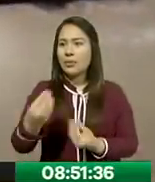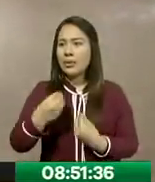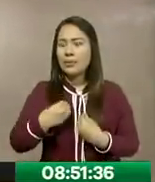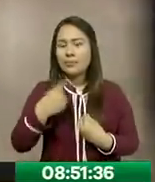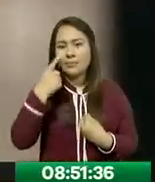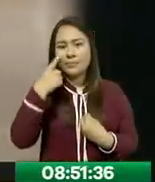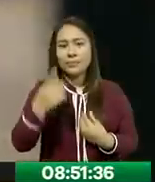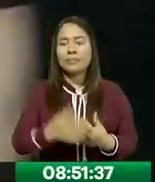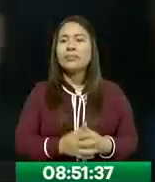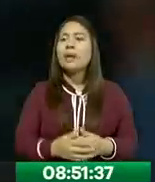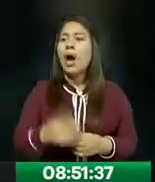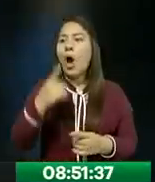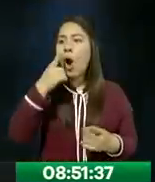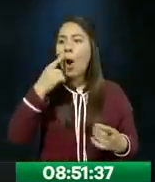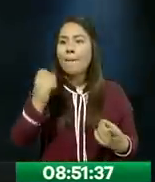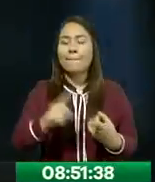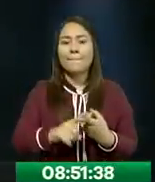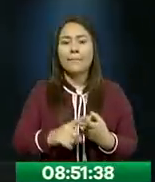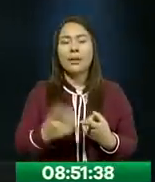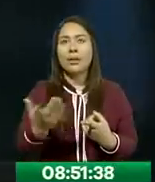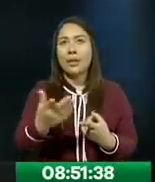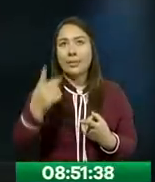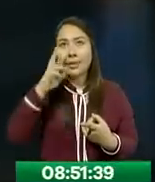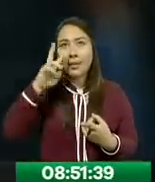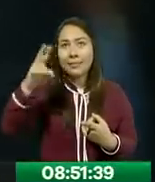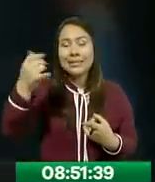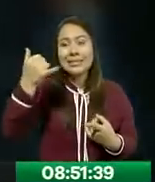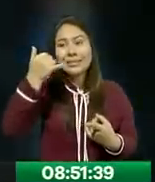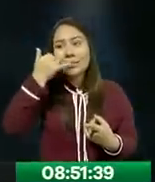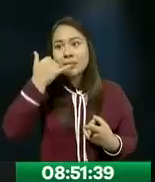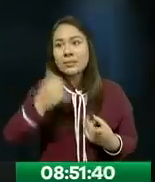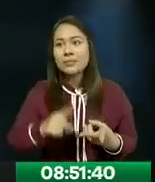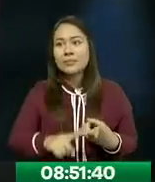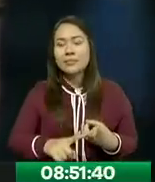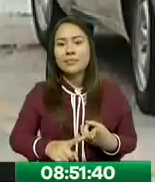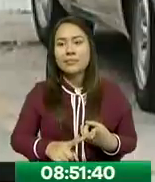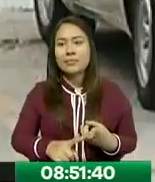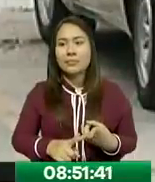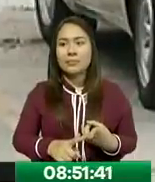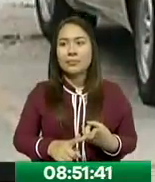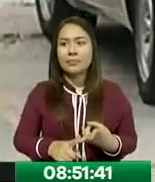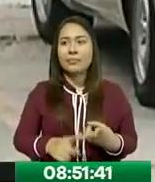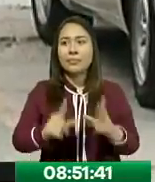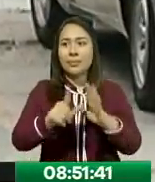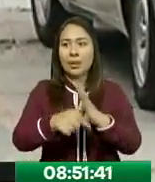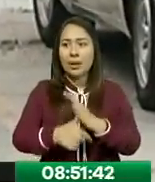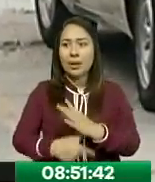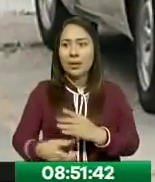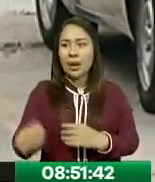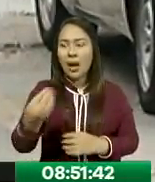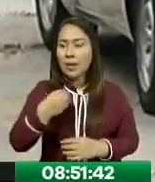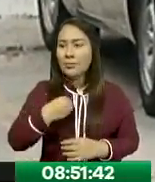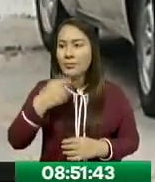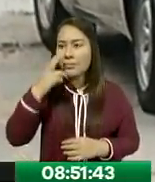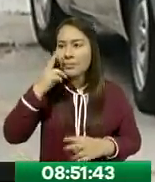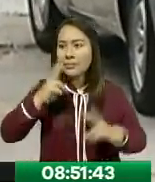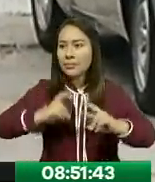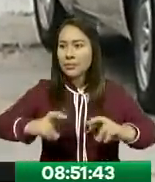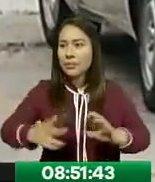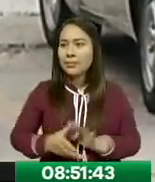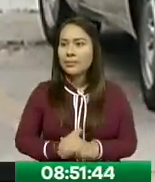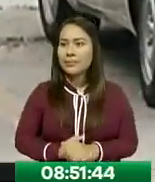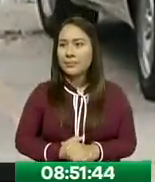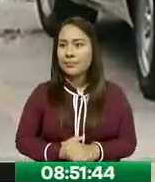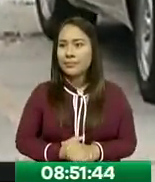cotidianas. El hombre se le llevó un celular y dinero en efectivo. Luego de lo suscitado, dio aviso a la policía,